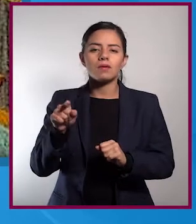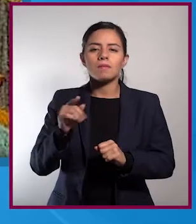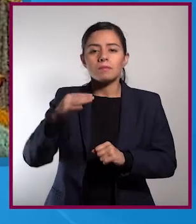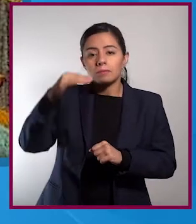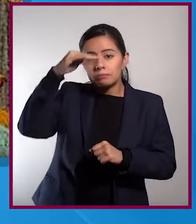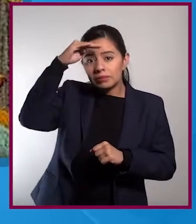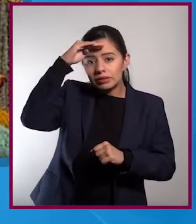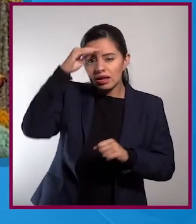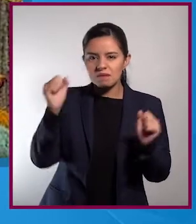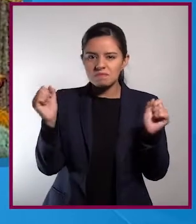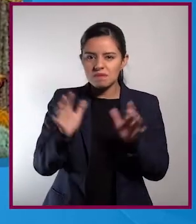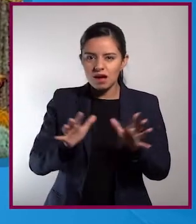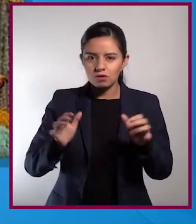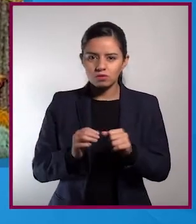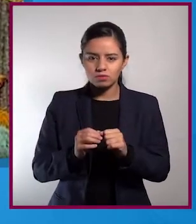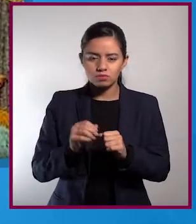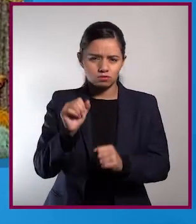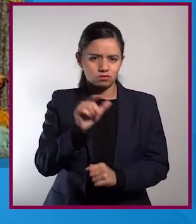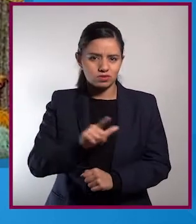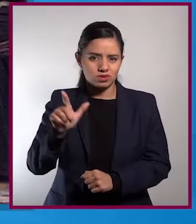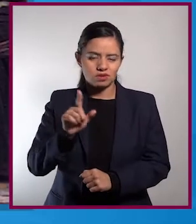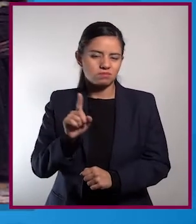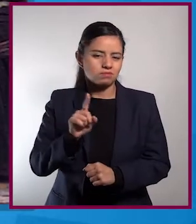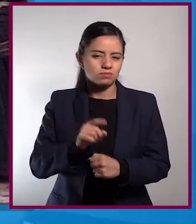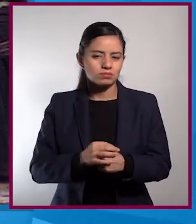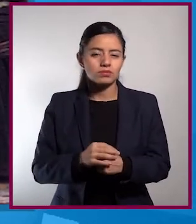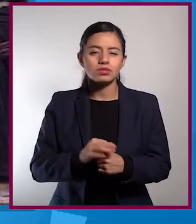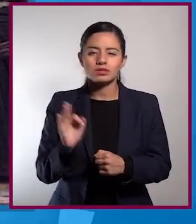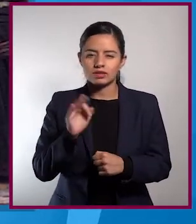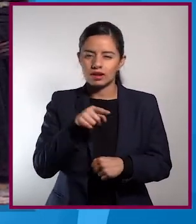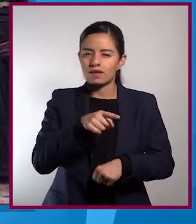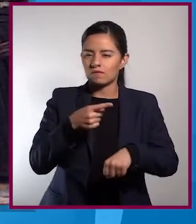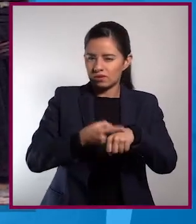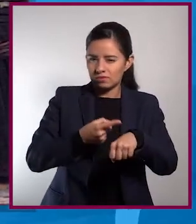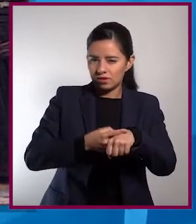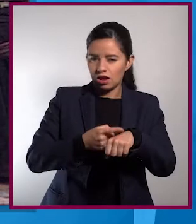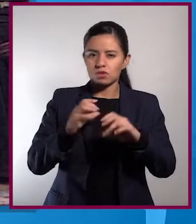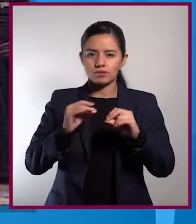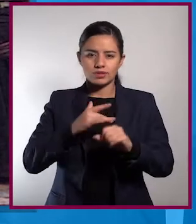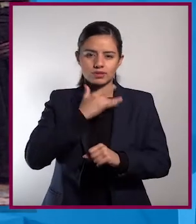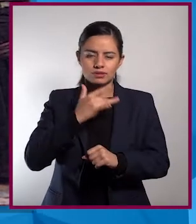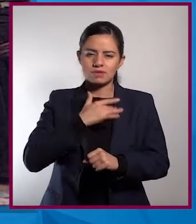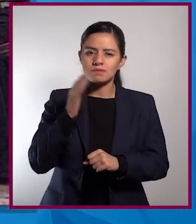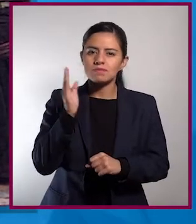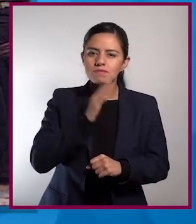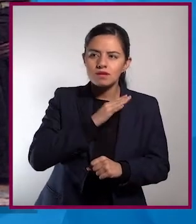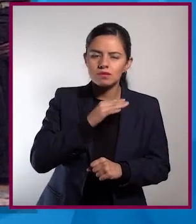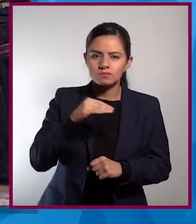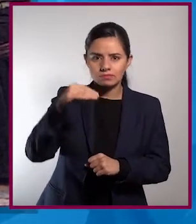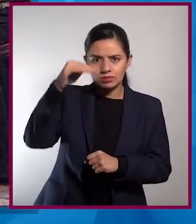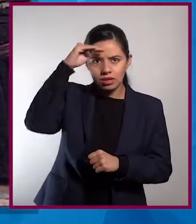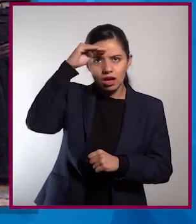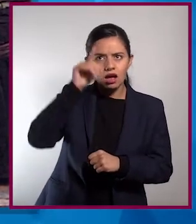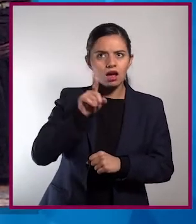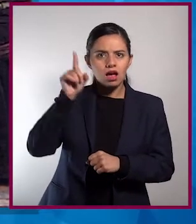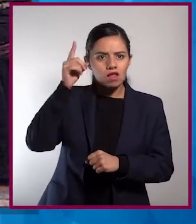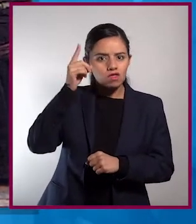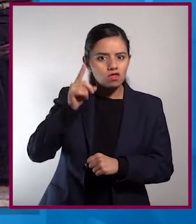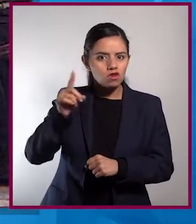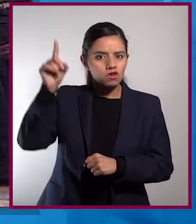acercaba más a un mago que a un profesional. Cuando alguien contraía una enfermedad o un malestar, se creía que provenía de